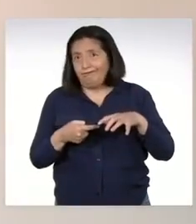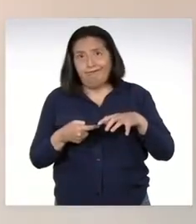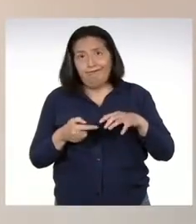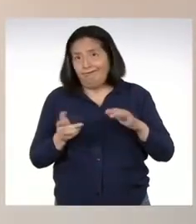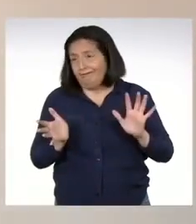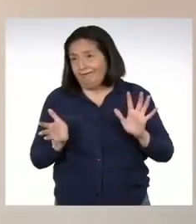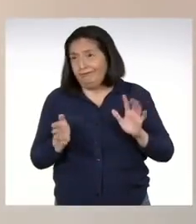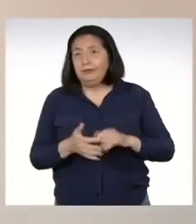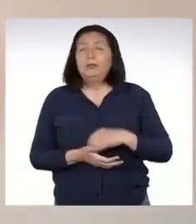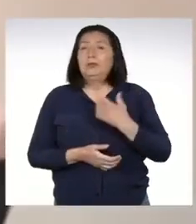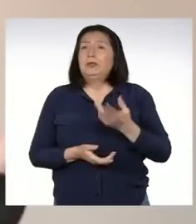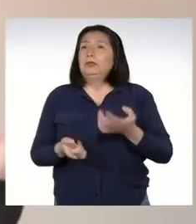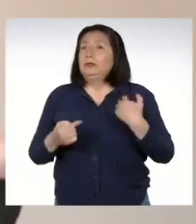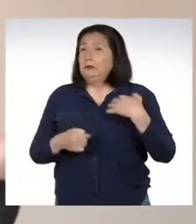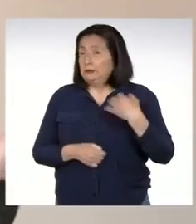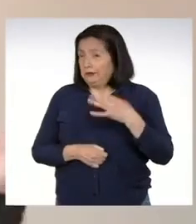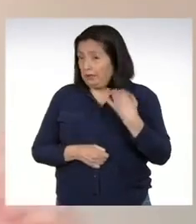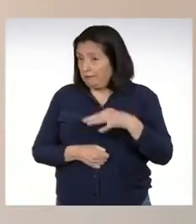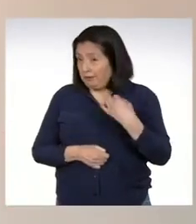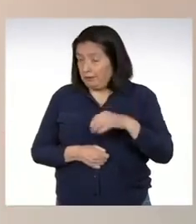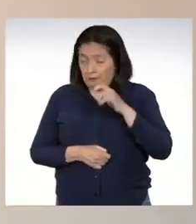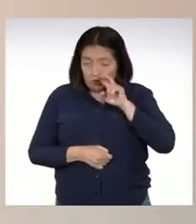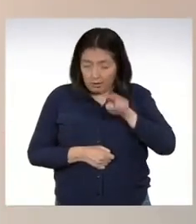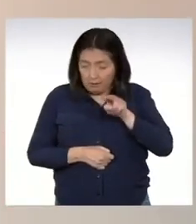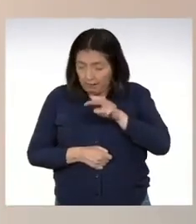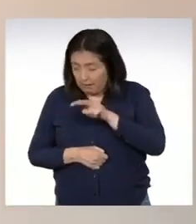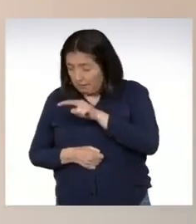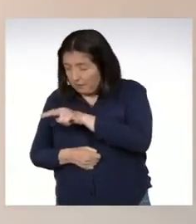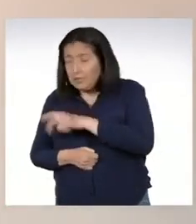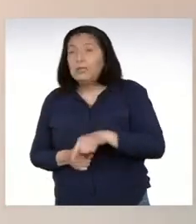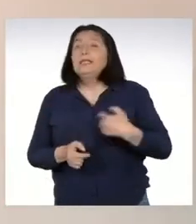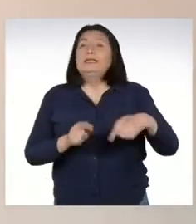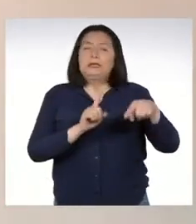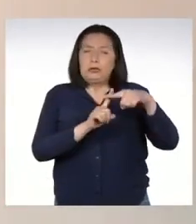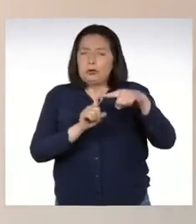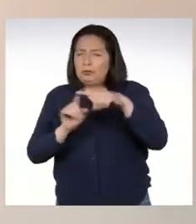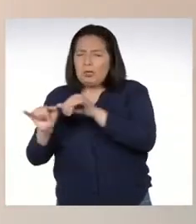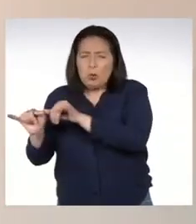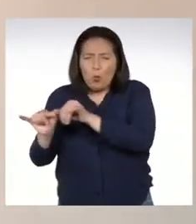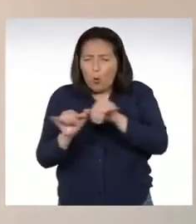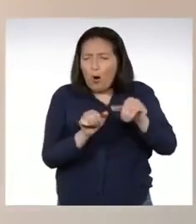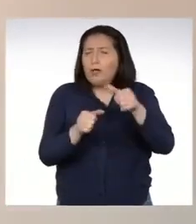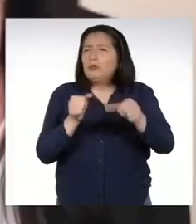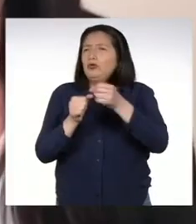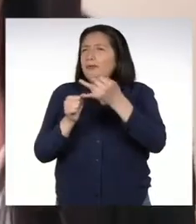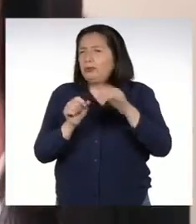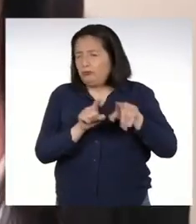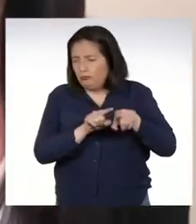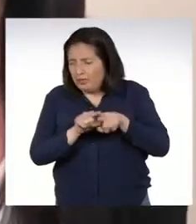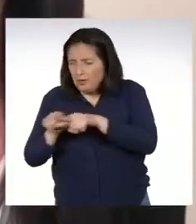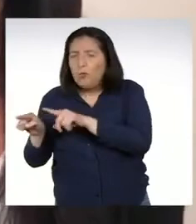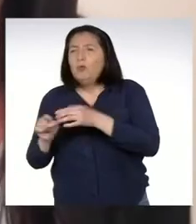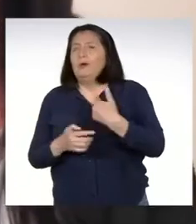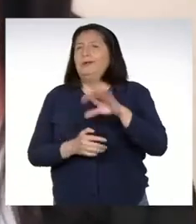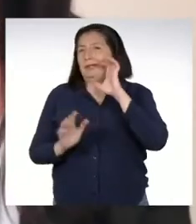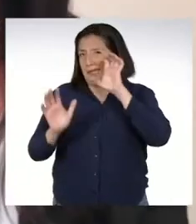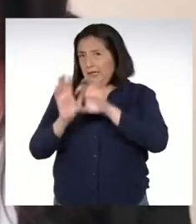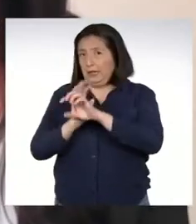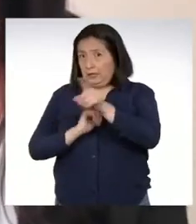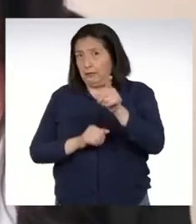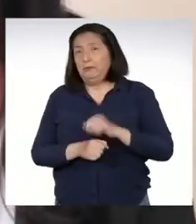Entonces, siempre debemos asegurarnos de que se sumará el mismo número. En este